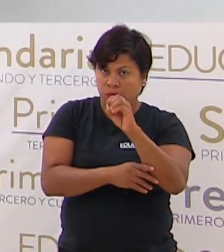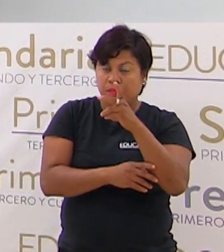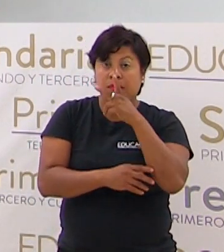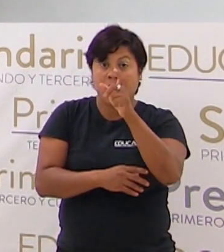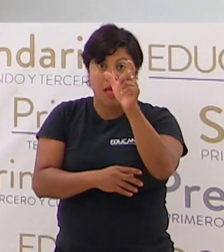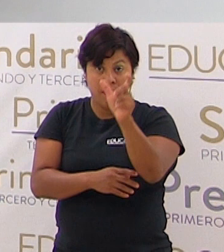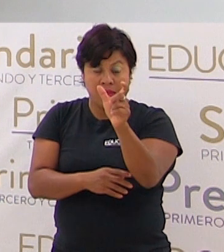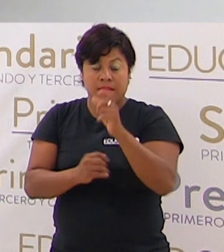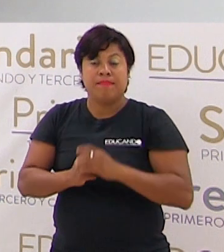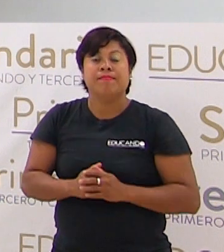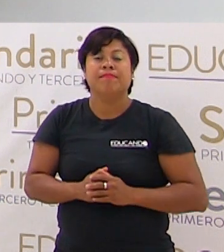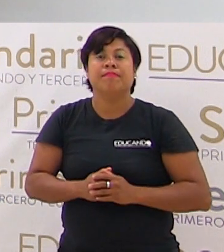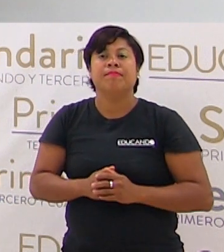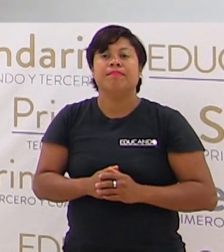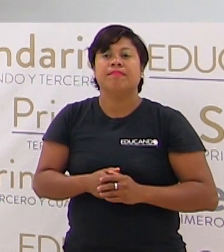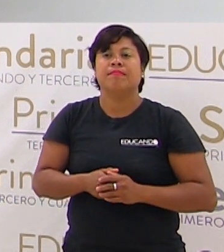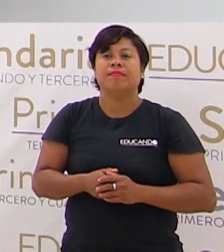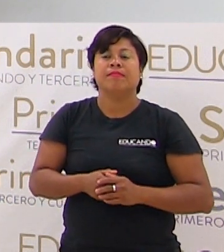La palabra